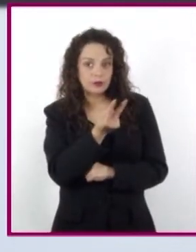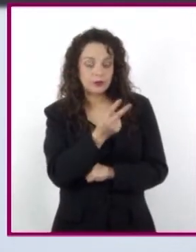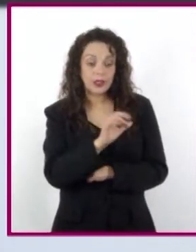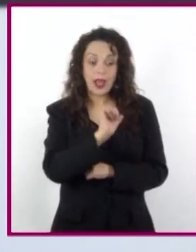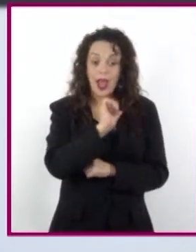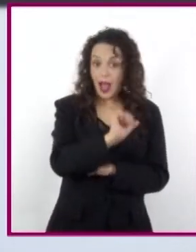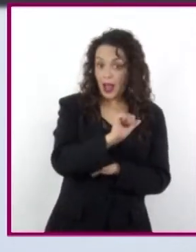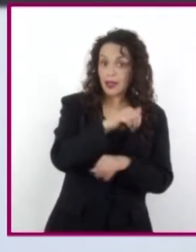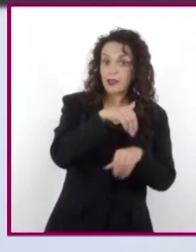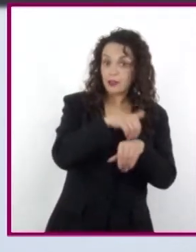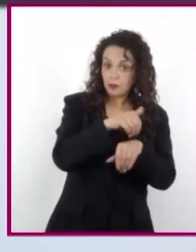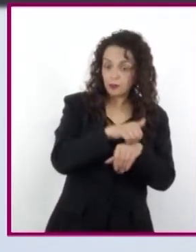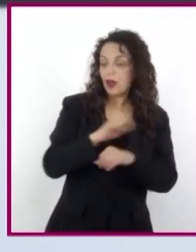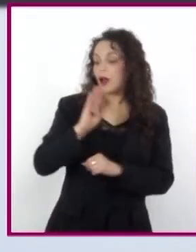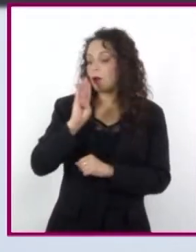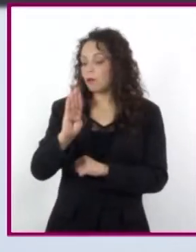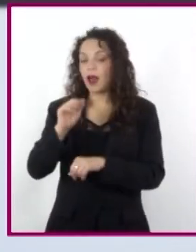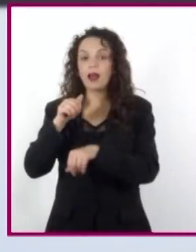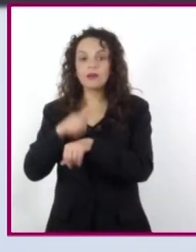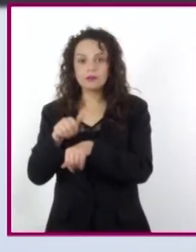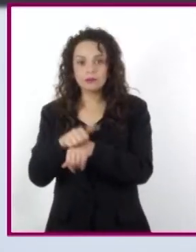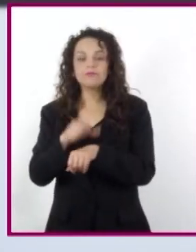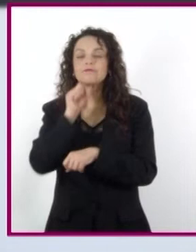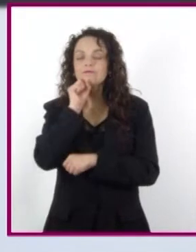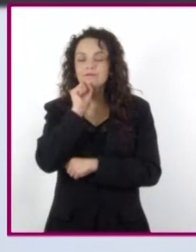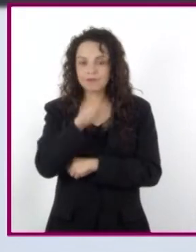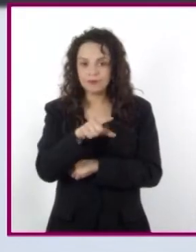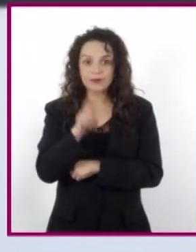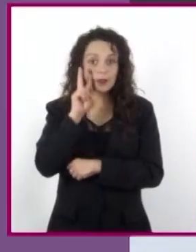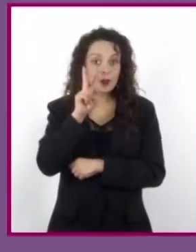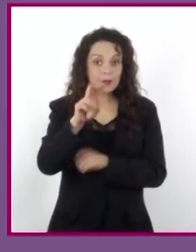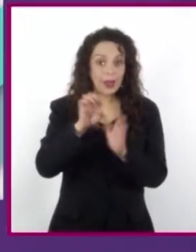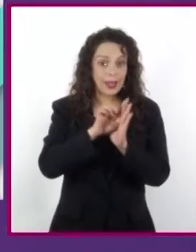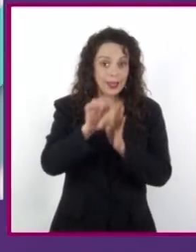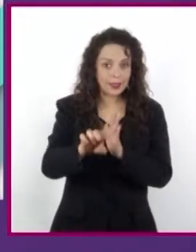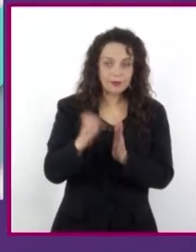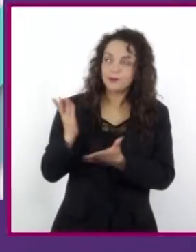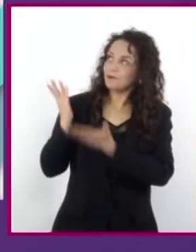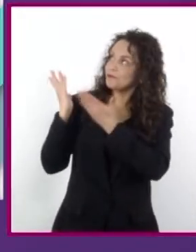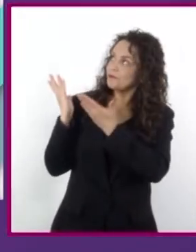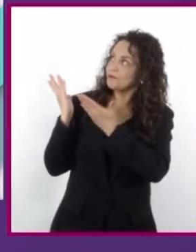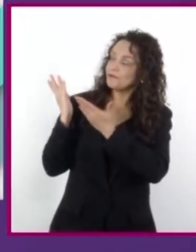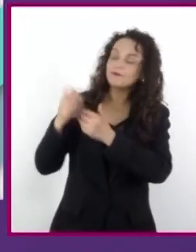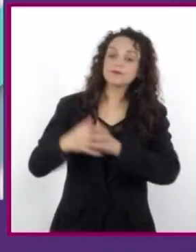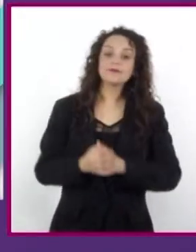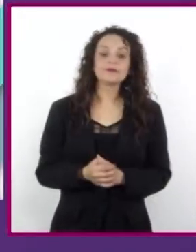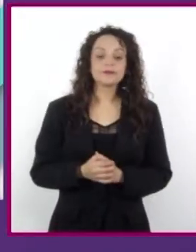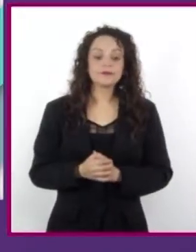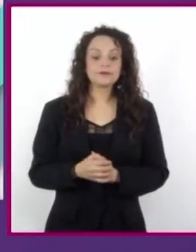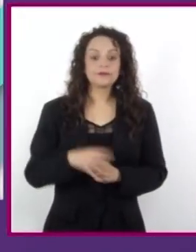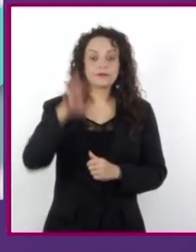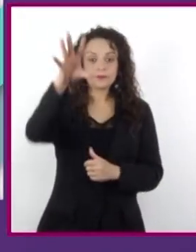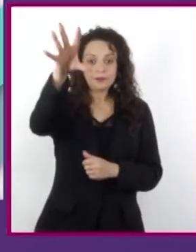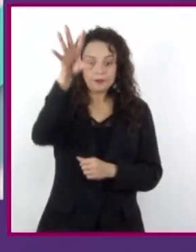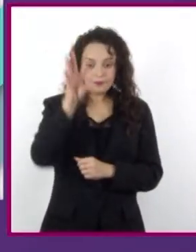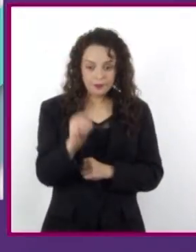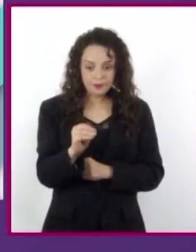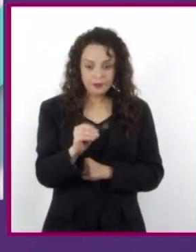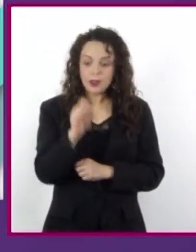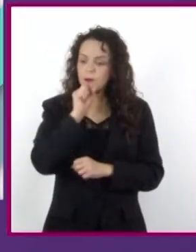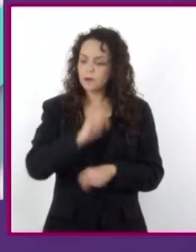como al número B. Veamos un ejemplo. Tomemos el mismo